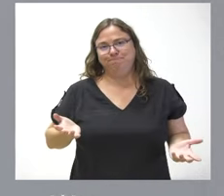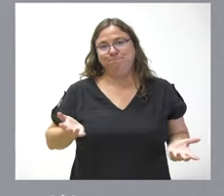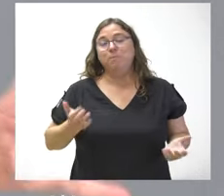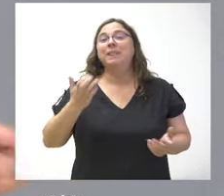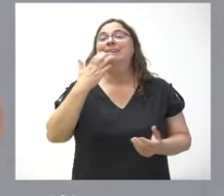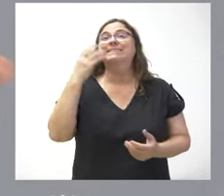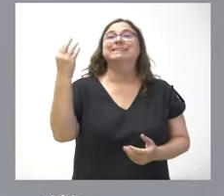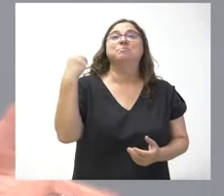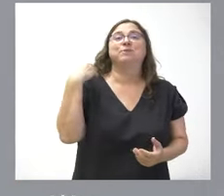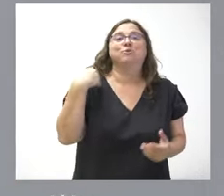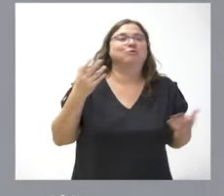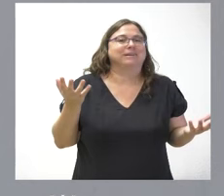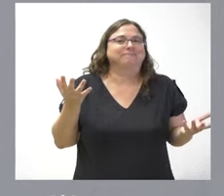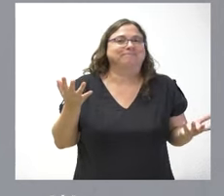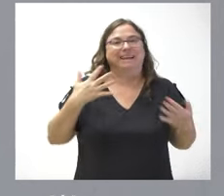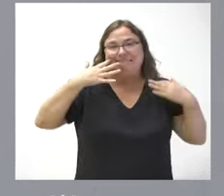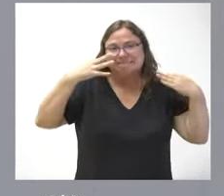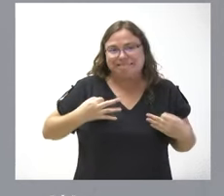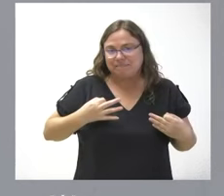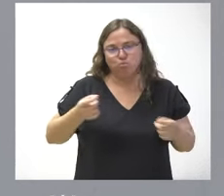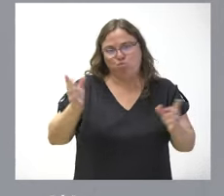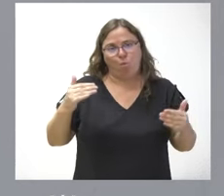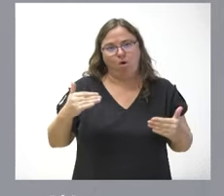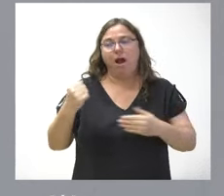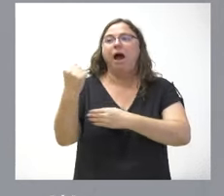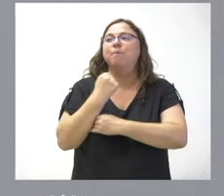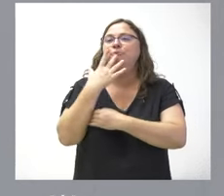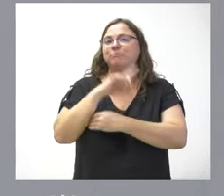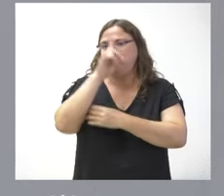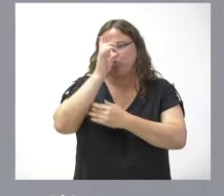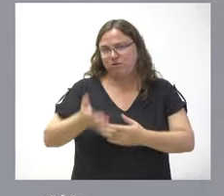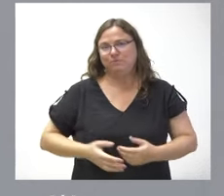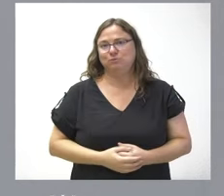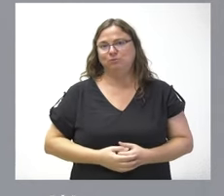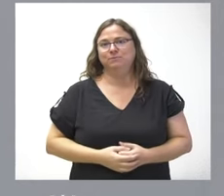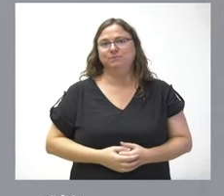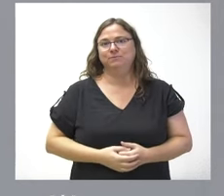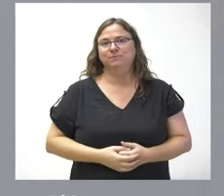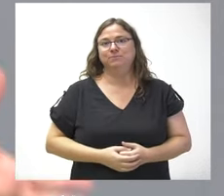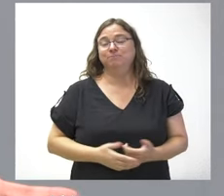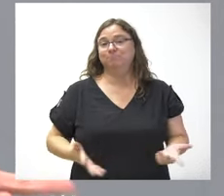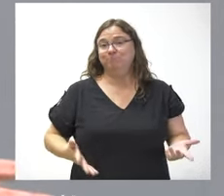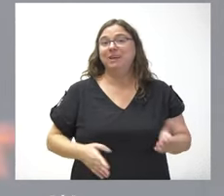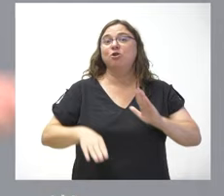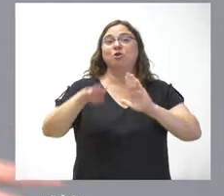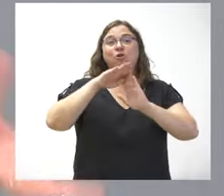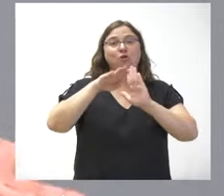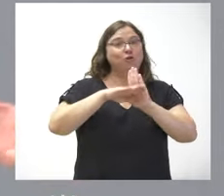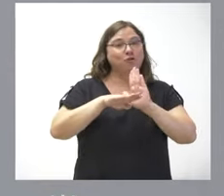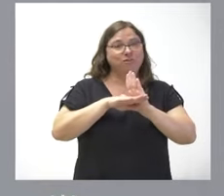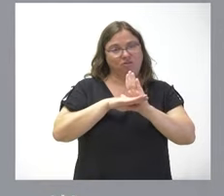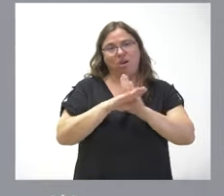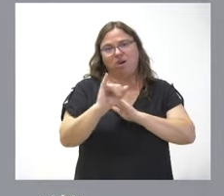pregunta es esa no tenemos la garantía de los apoyos para los mismos y por tanto eh la condición esa